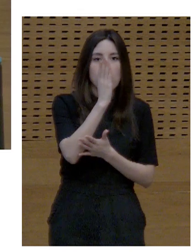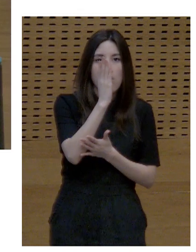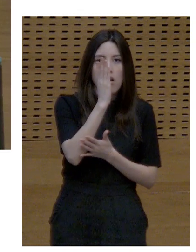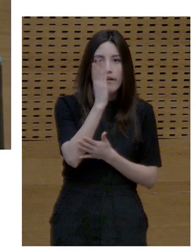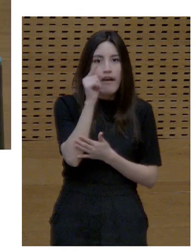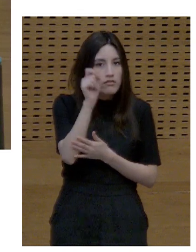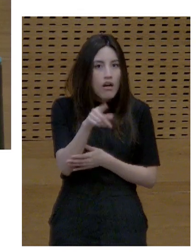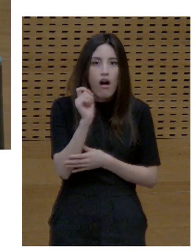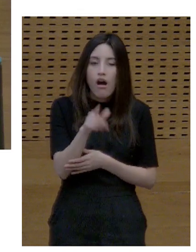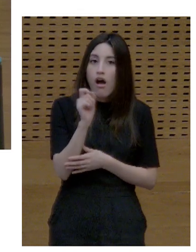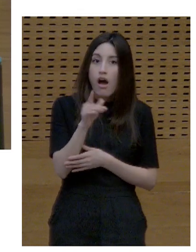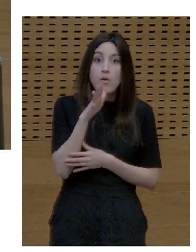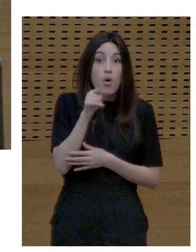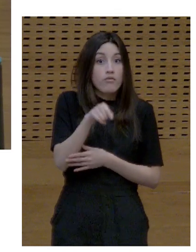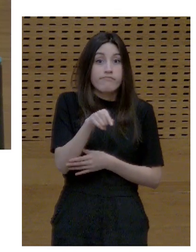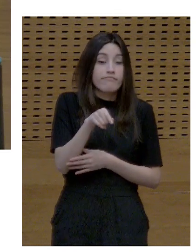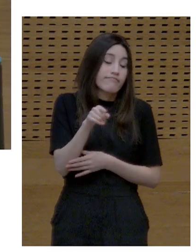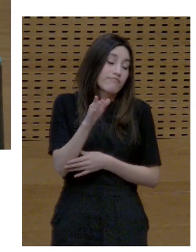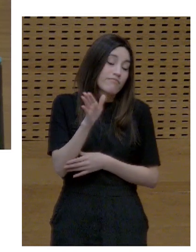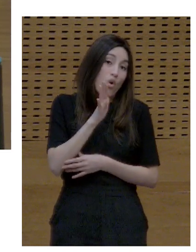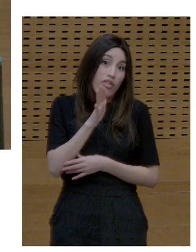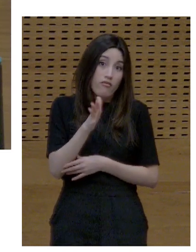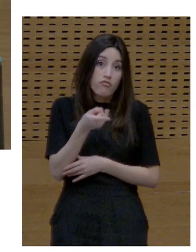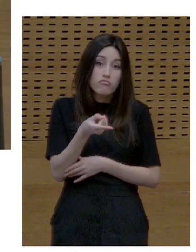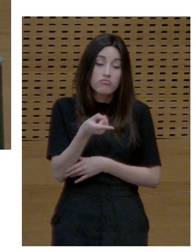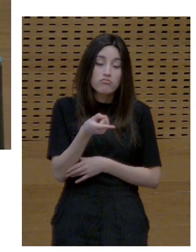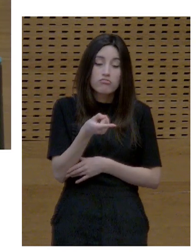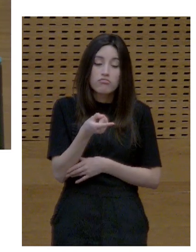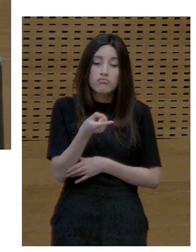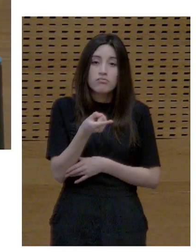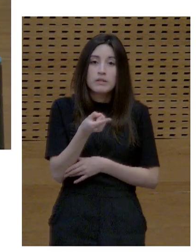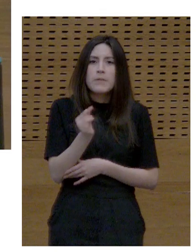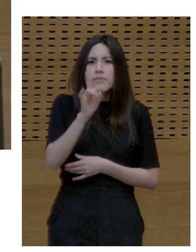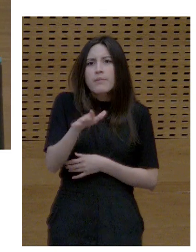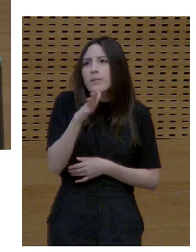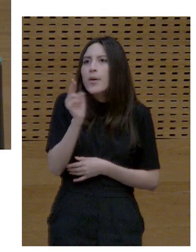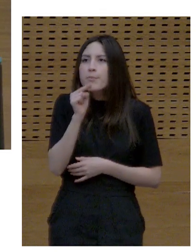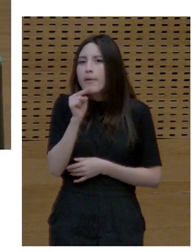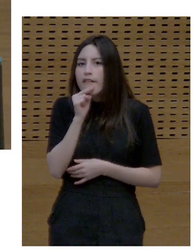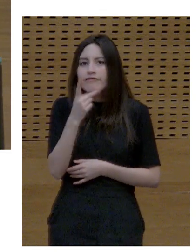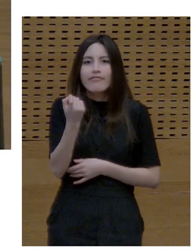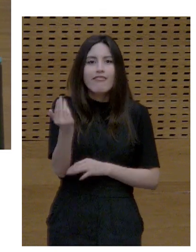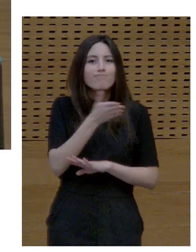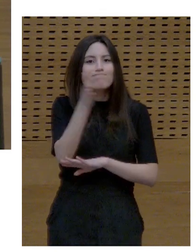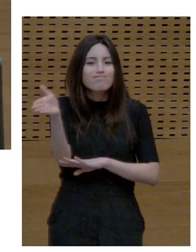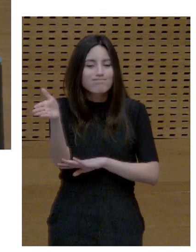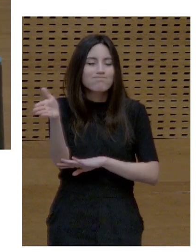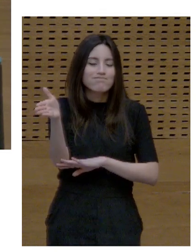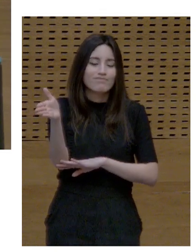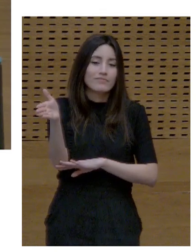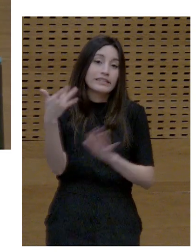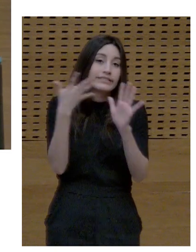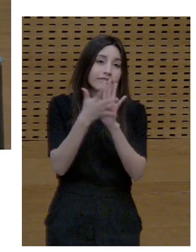pues por este motivo. También por necesidad de ir al baño, que bueno, te